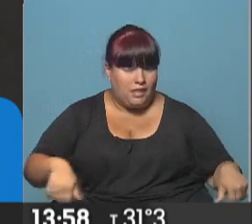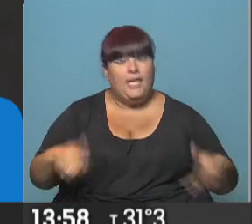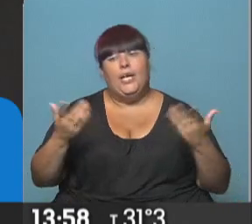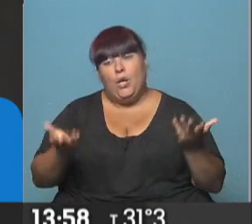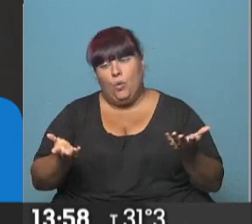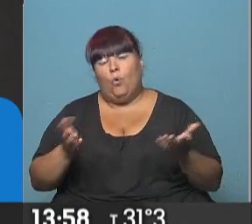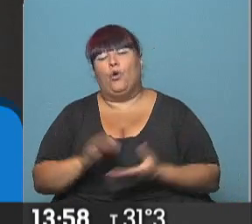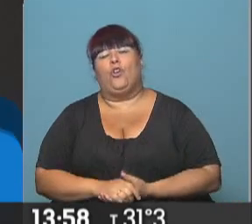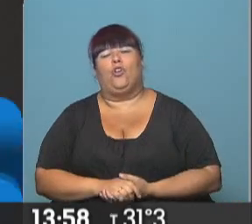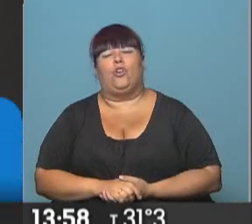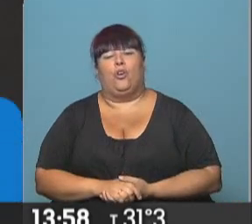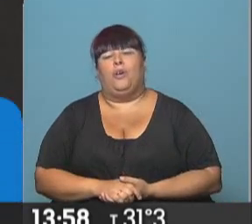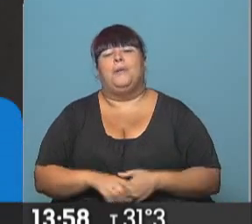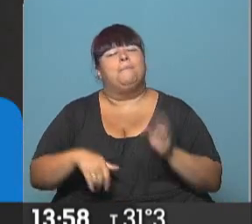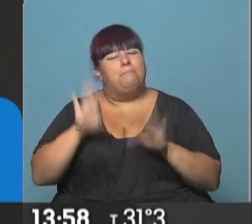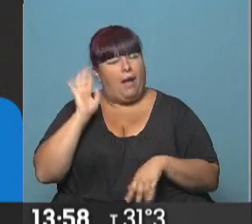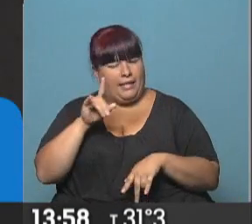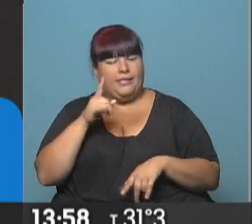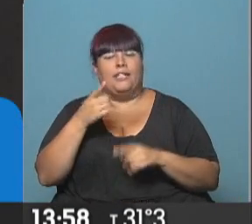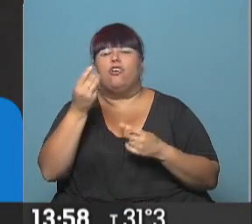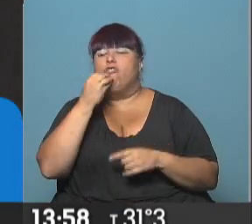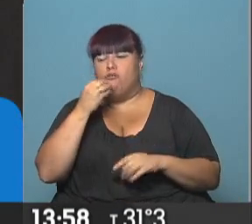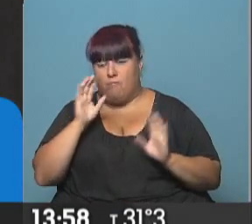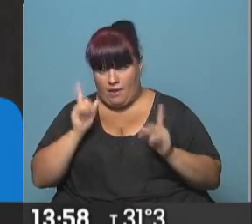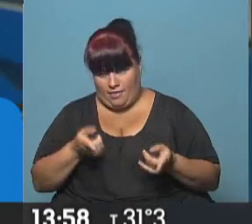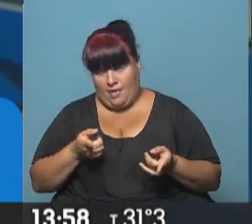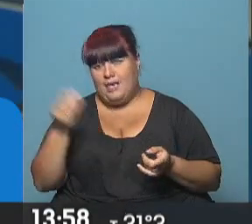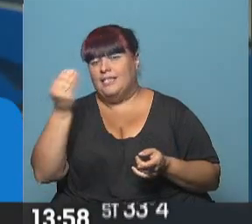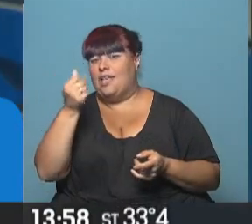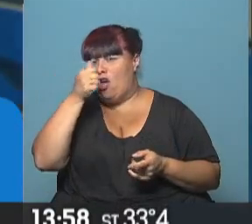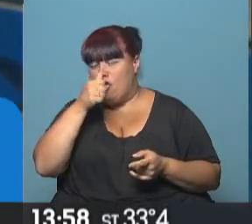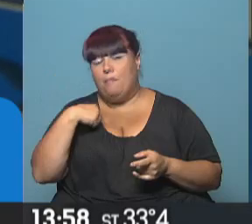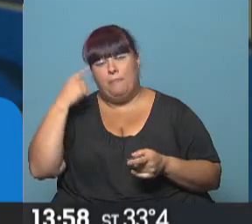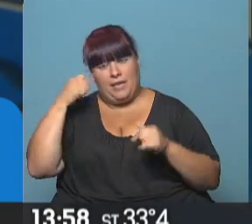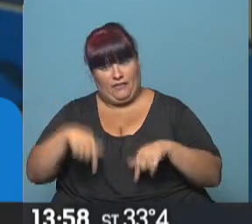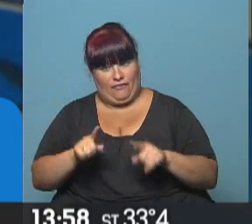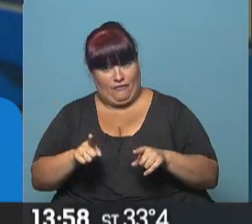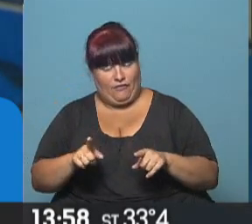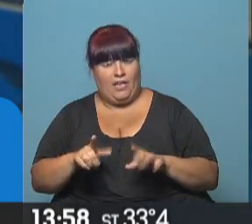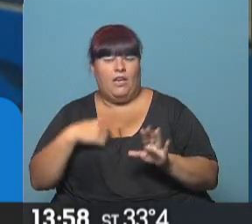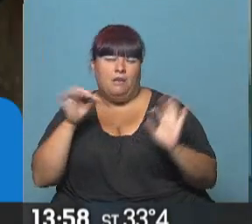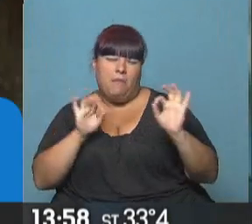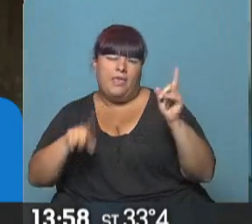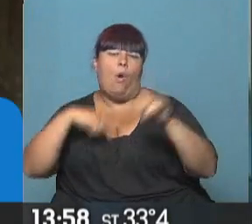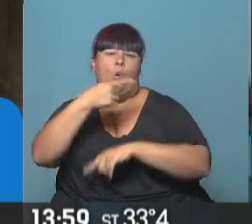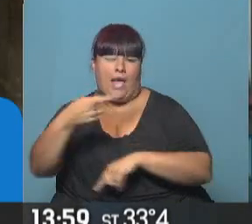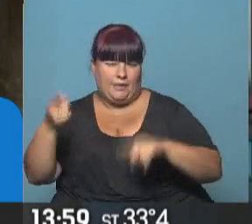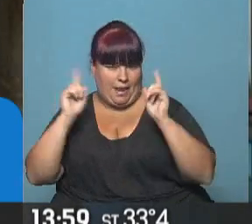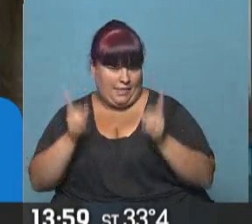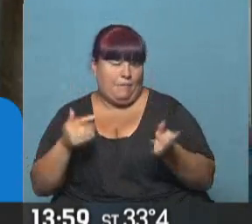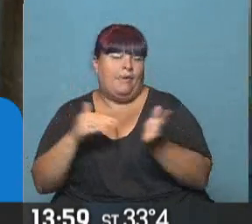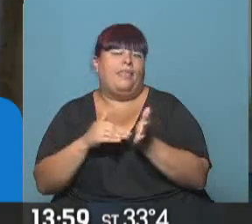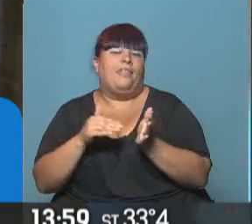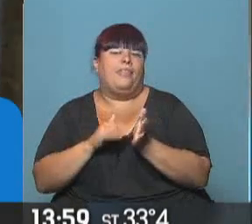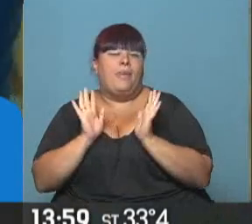bueno, sobre todo eso, artículos de limpieza y alimentos. Sábado y domingo pensamos estar acá y estimo que la semana que viene también. Depende,